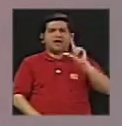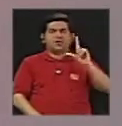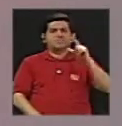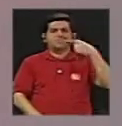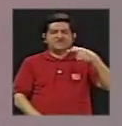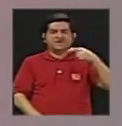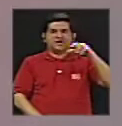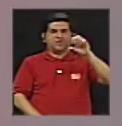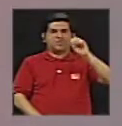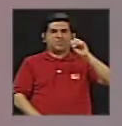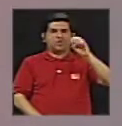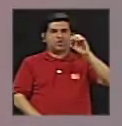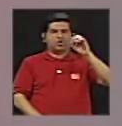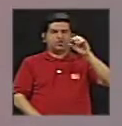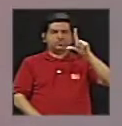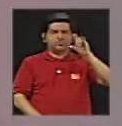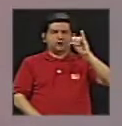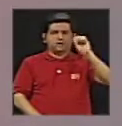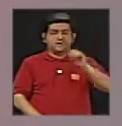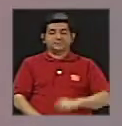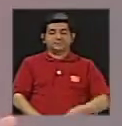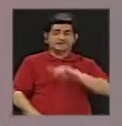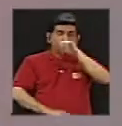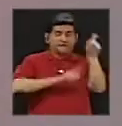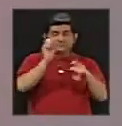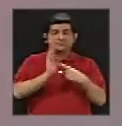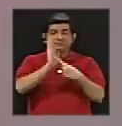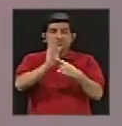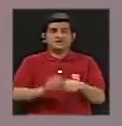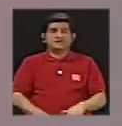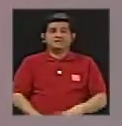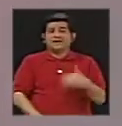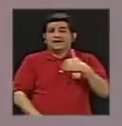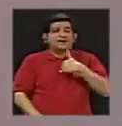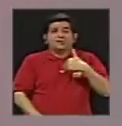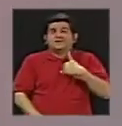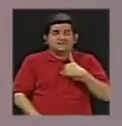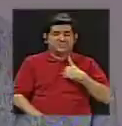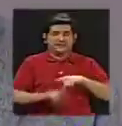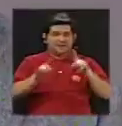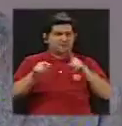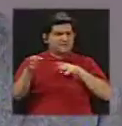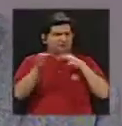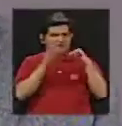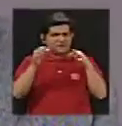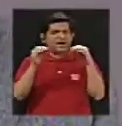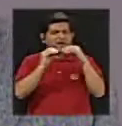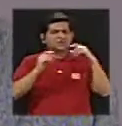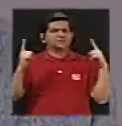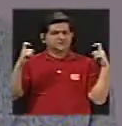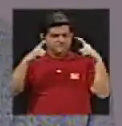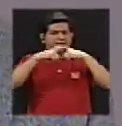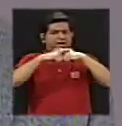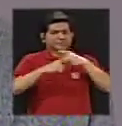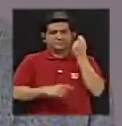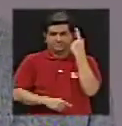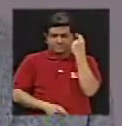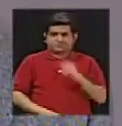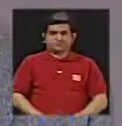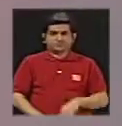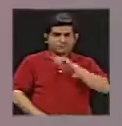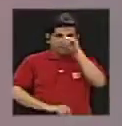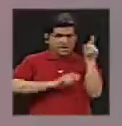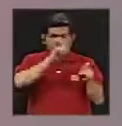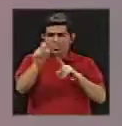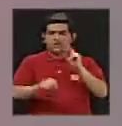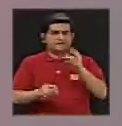Las encuestas lo que dicen es qué es lo que hay, el por qué ya es algo más complicado, y hay que entender que la encuesta no es